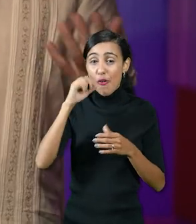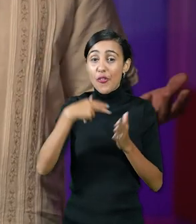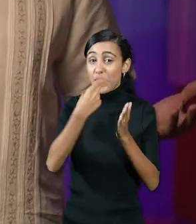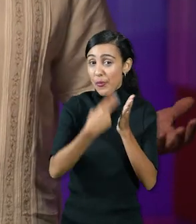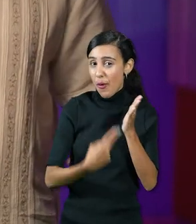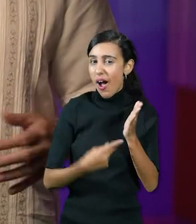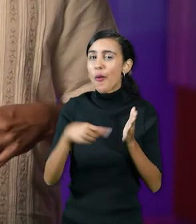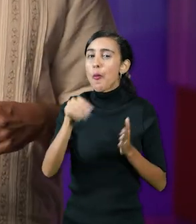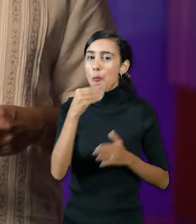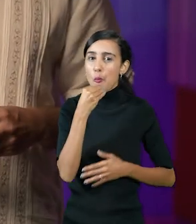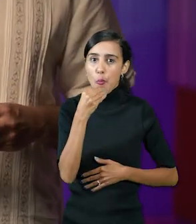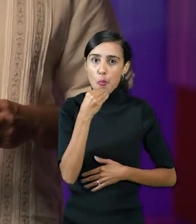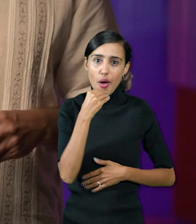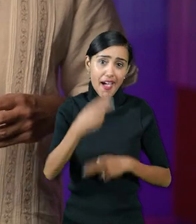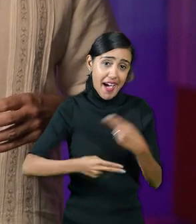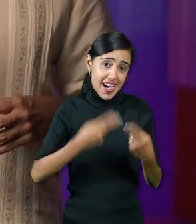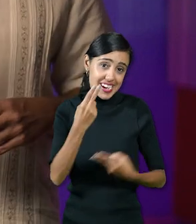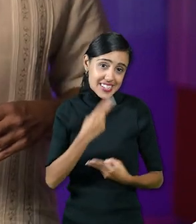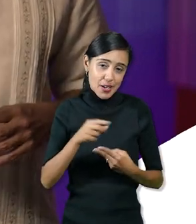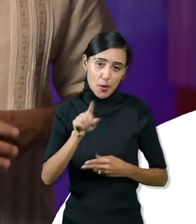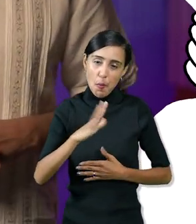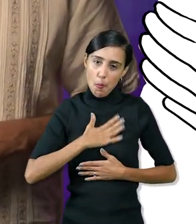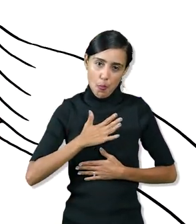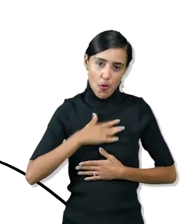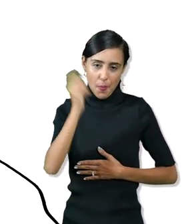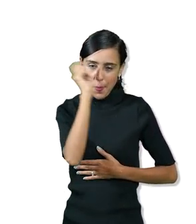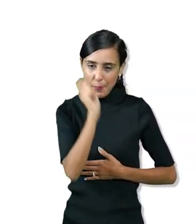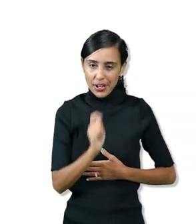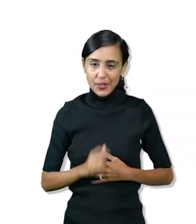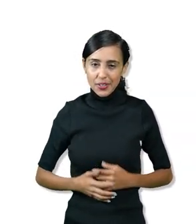que se aventuren en algún momento a hacer su propio rodaje.